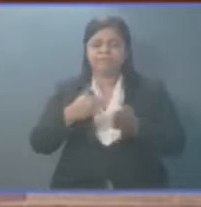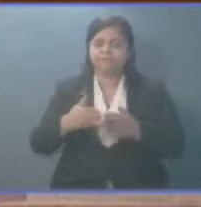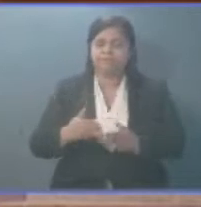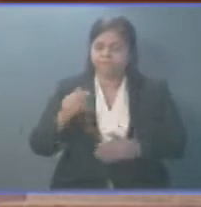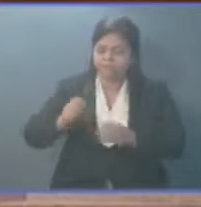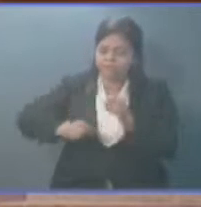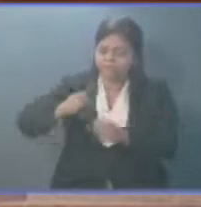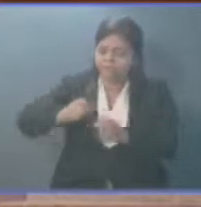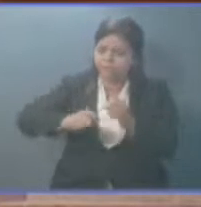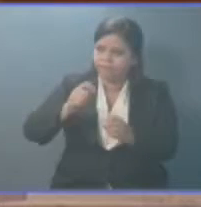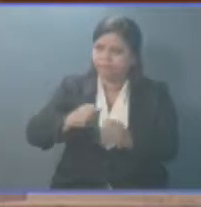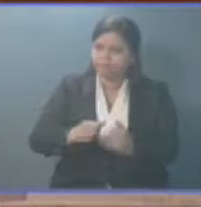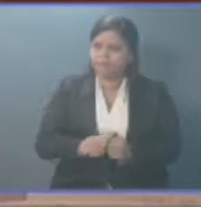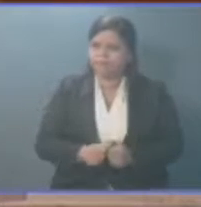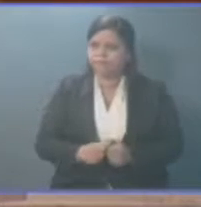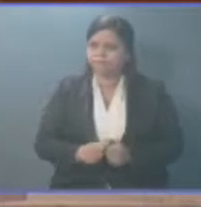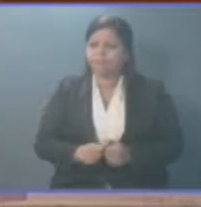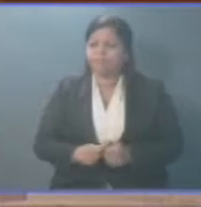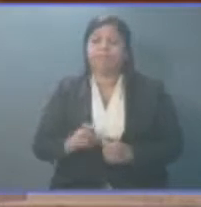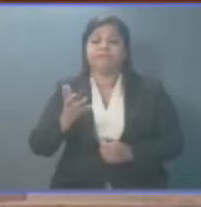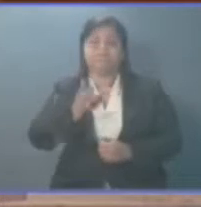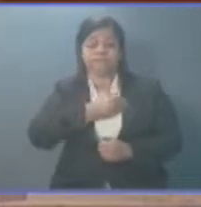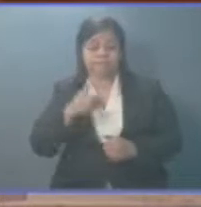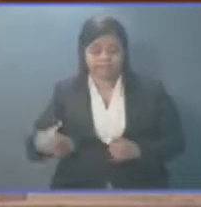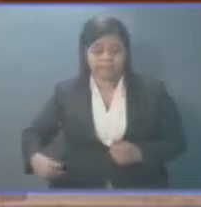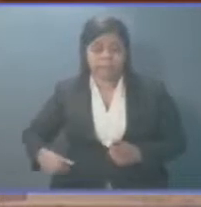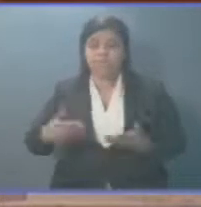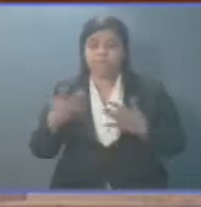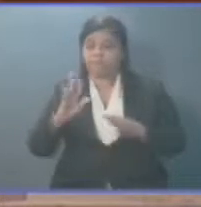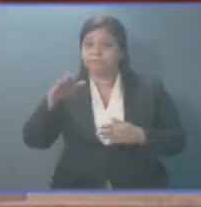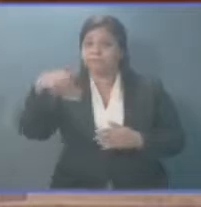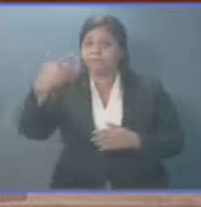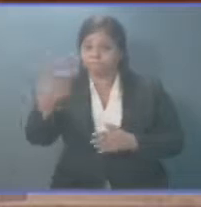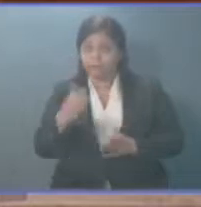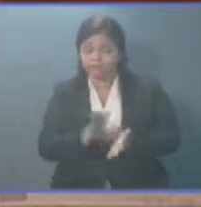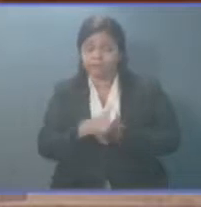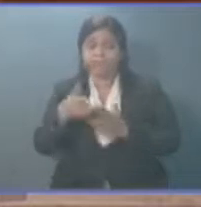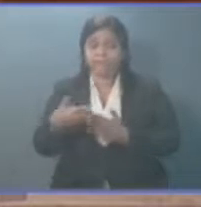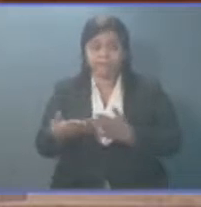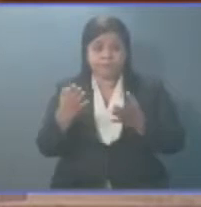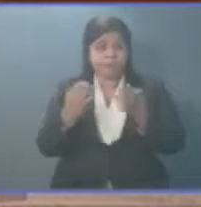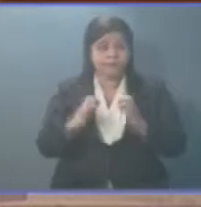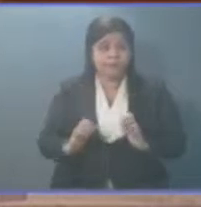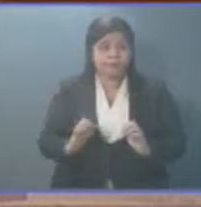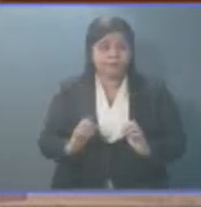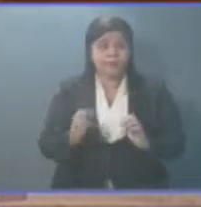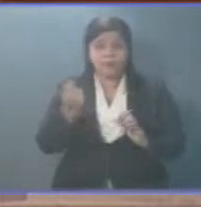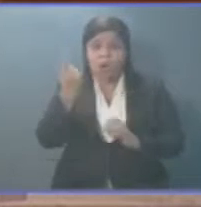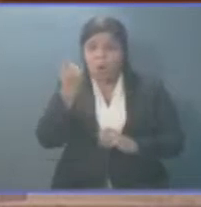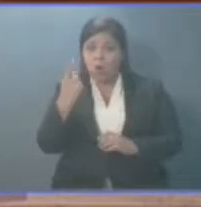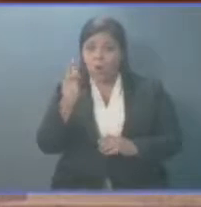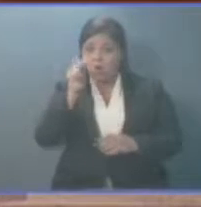y para su reactivación plena. Nuestro presidente presentará próximamente un plan estratégico de